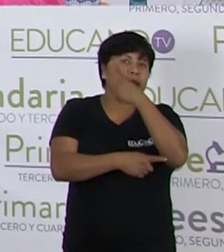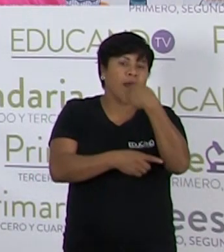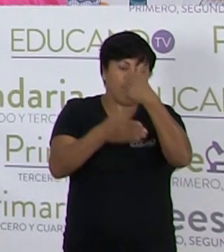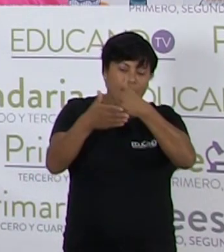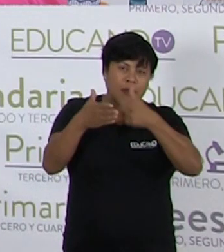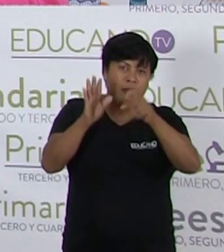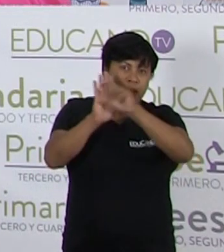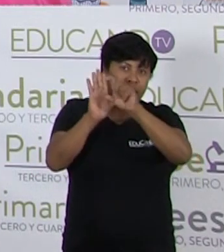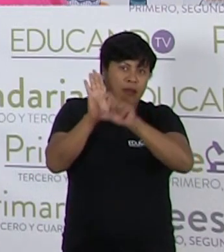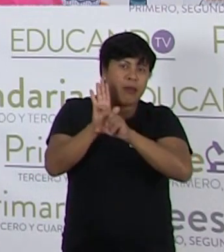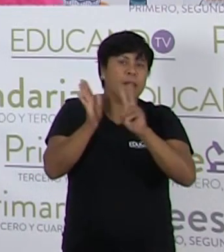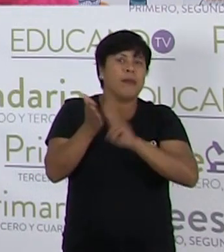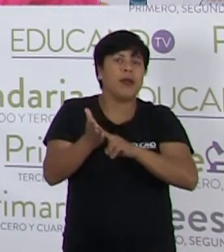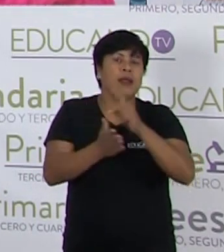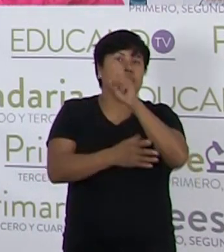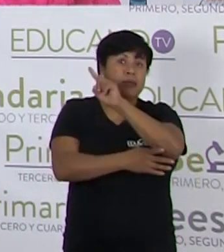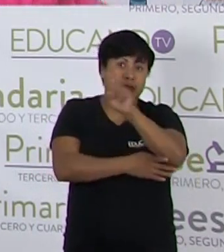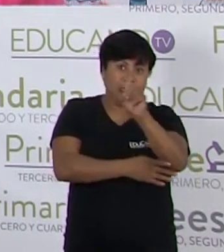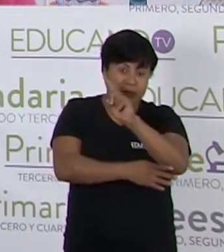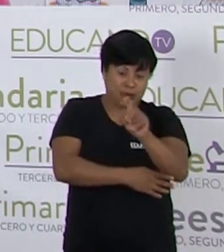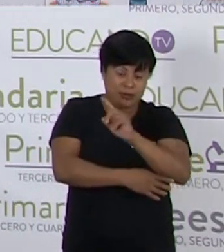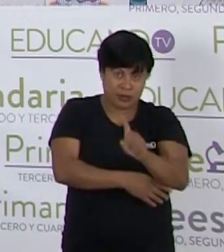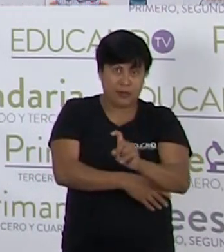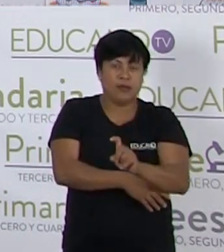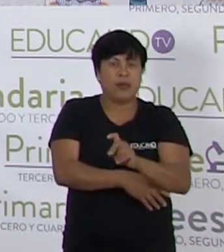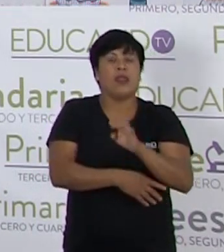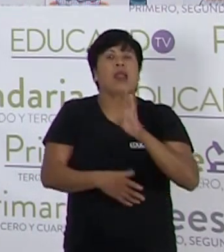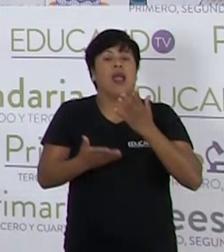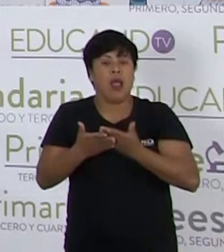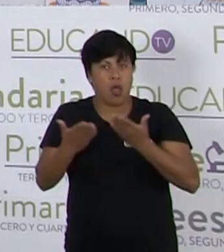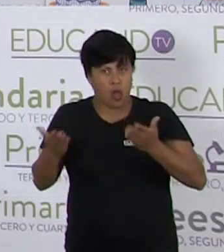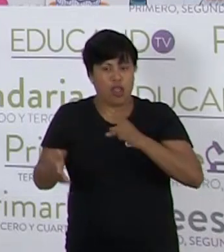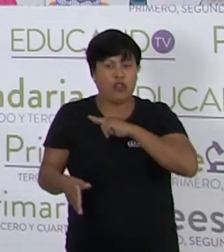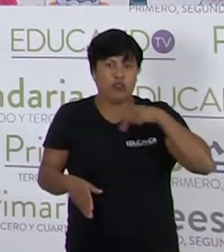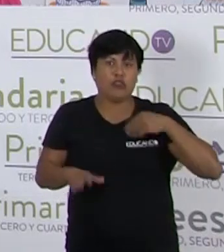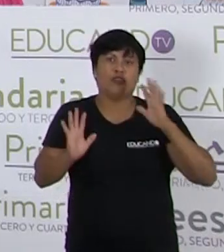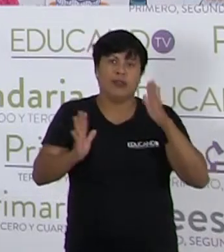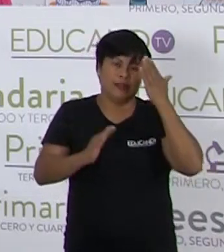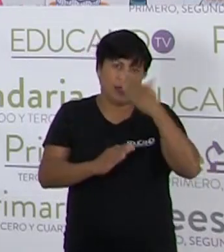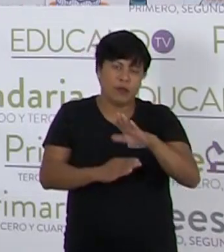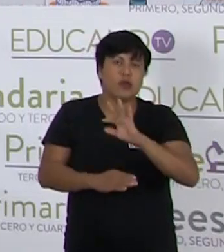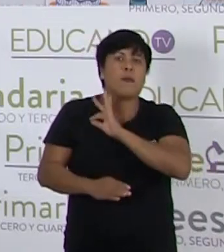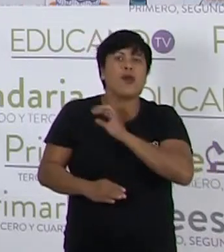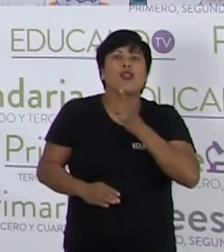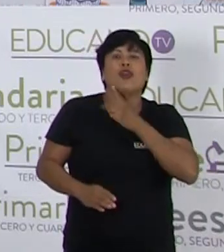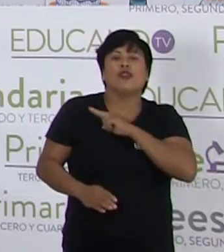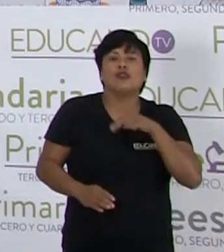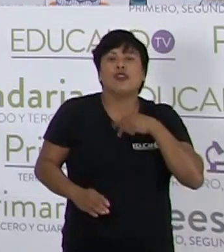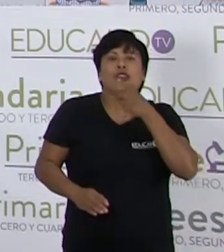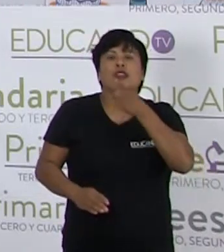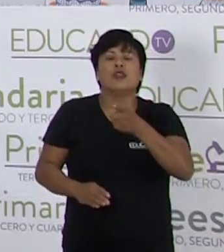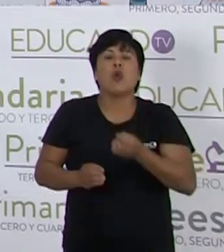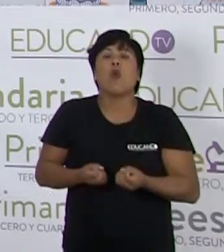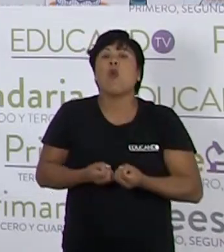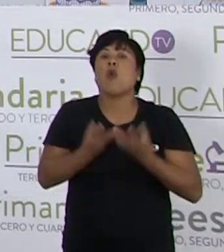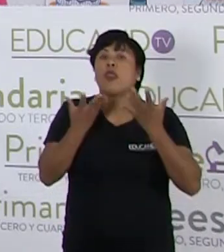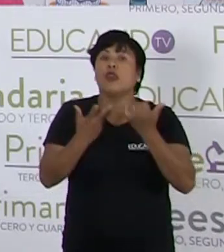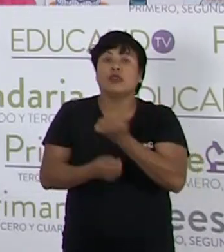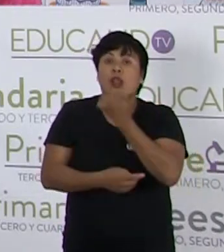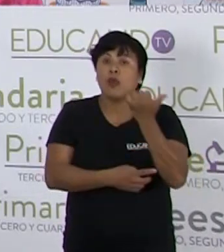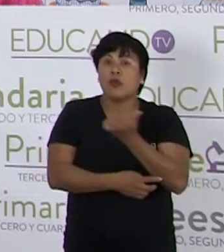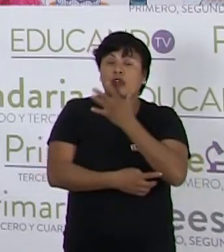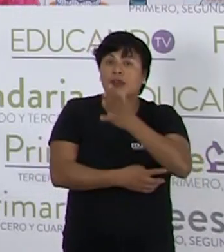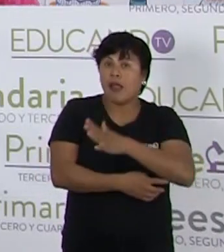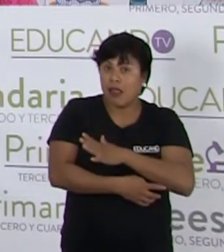100. Ahora sí, ya sabiendo eso, puedo determinar cuántos alumnos